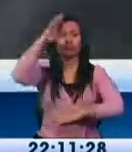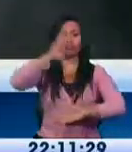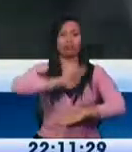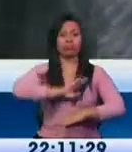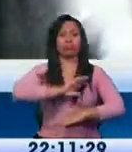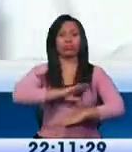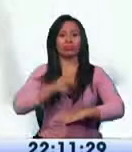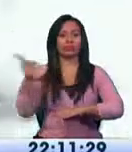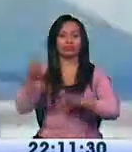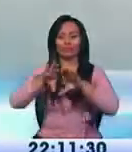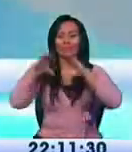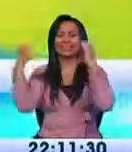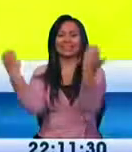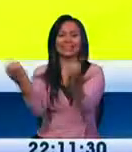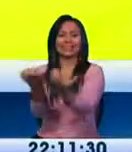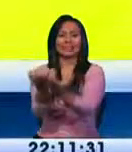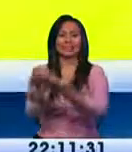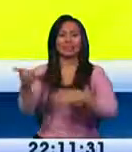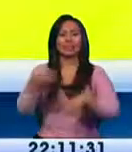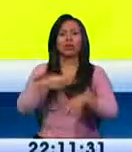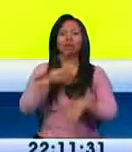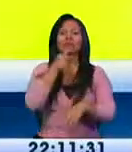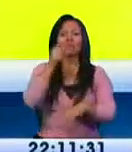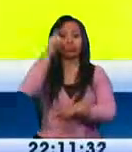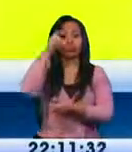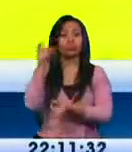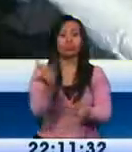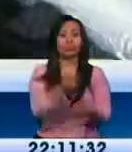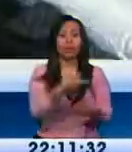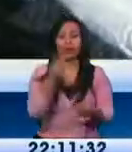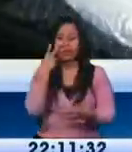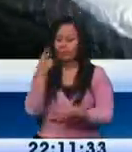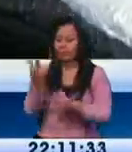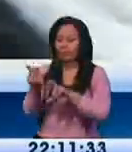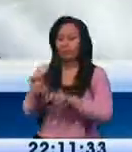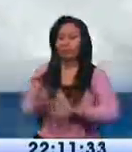de Antinarcóticos y el fiscal de turno, informó Ítalo Ruiz.